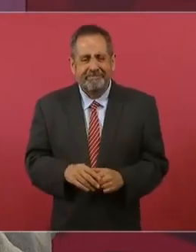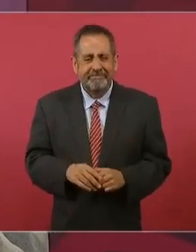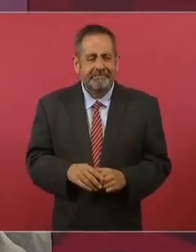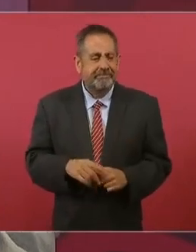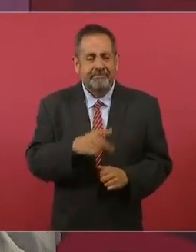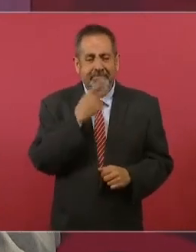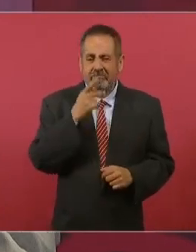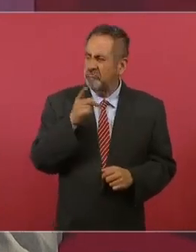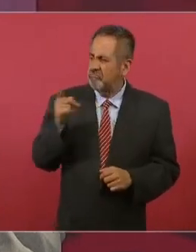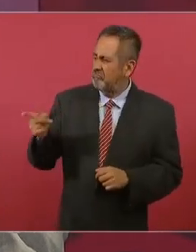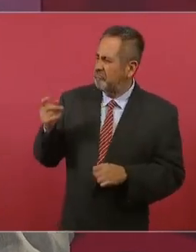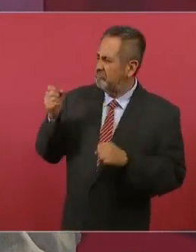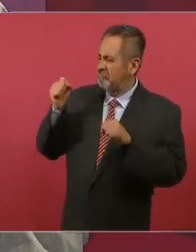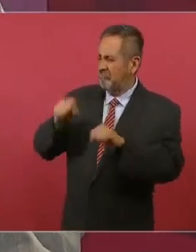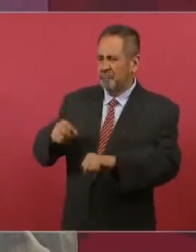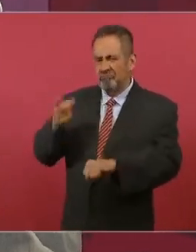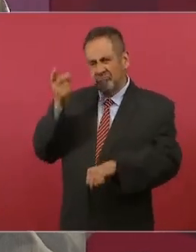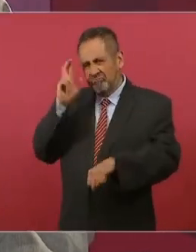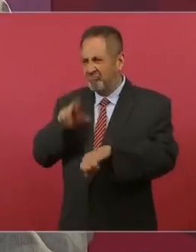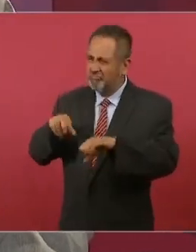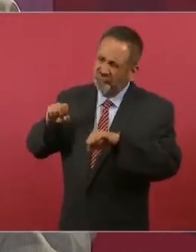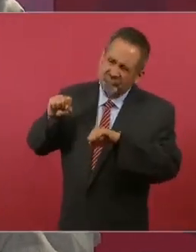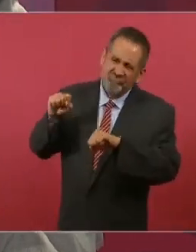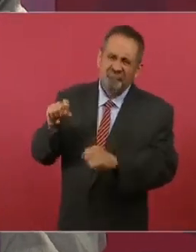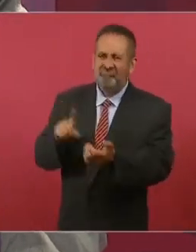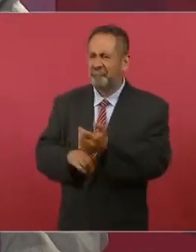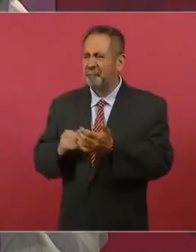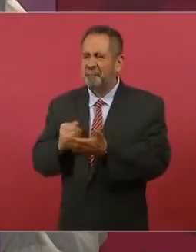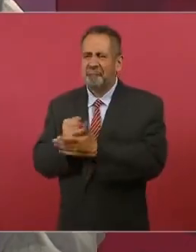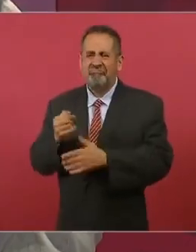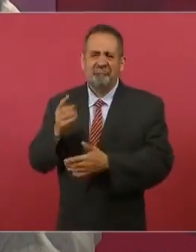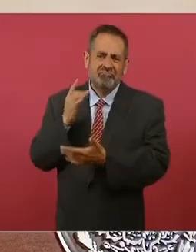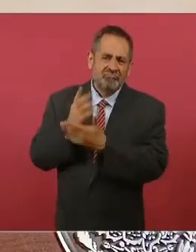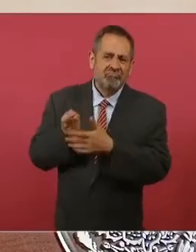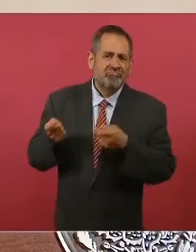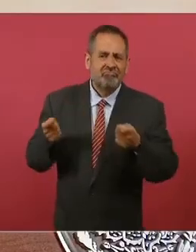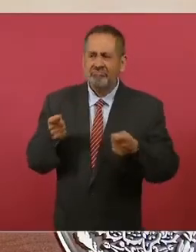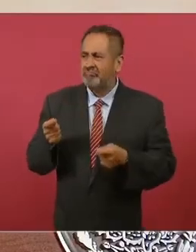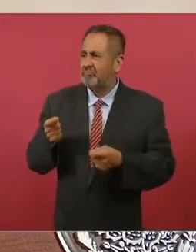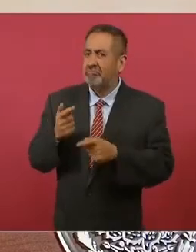que es una dictadura, que no hay libertades.